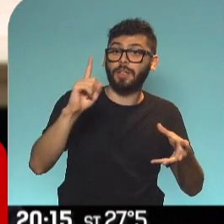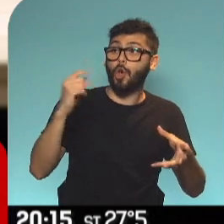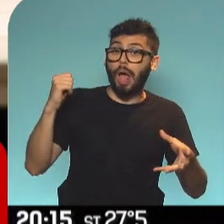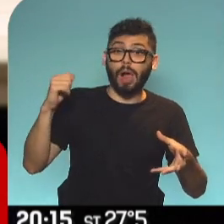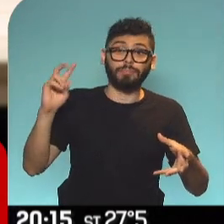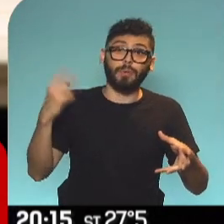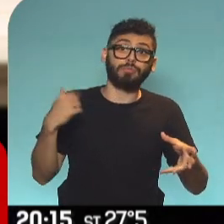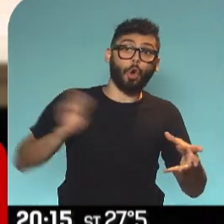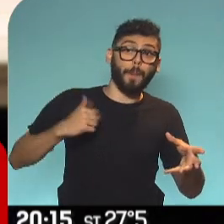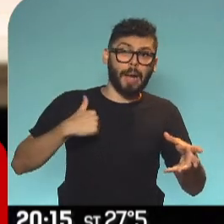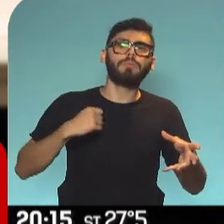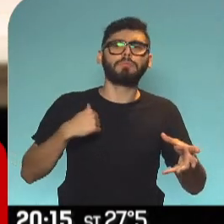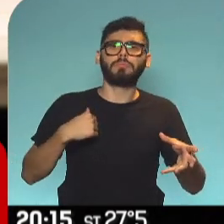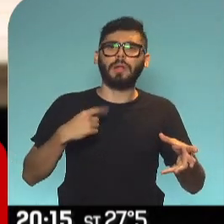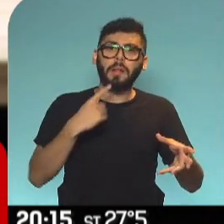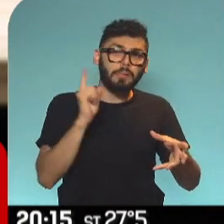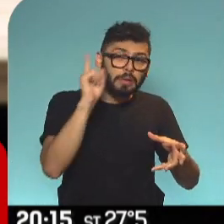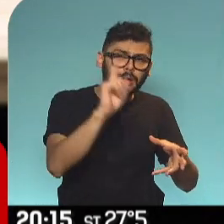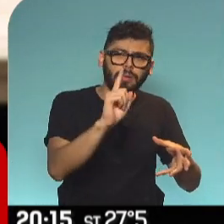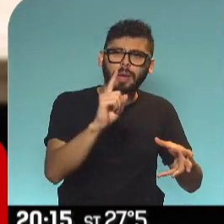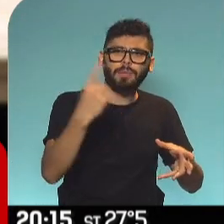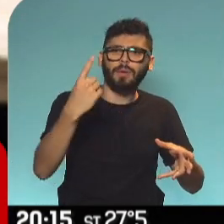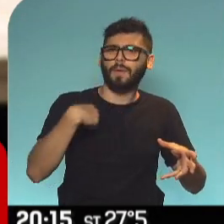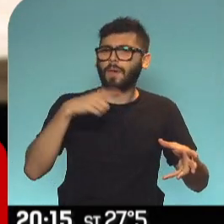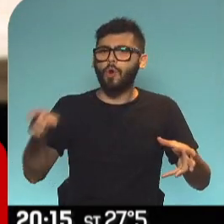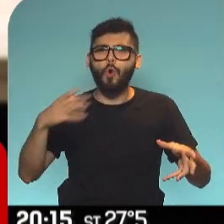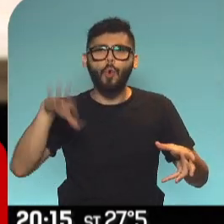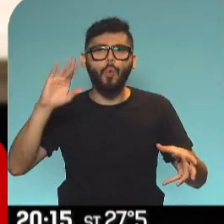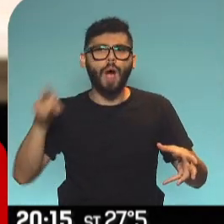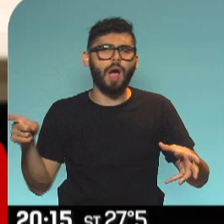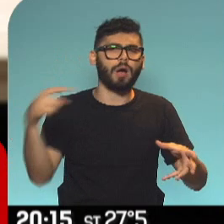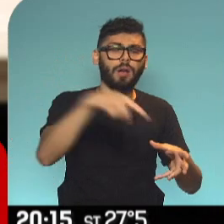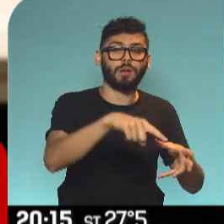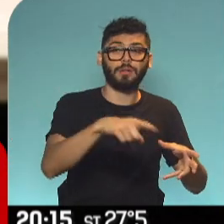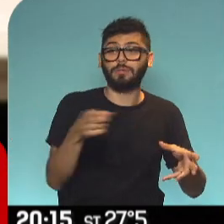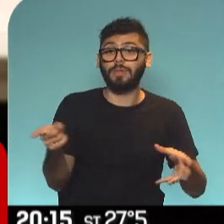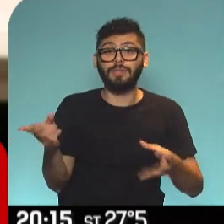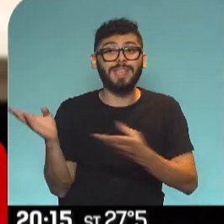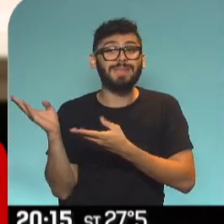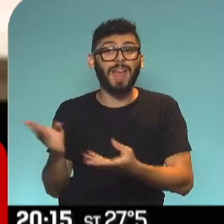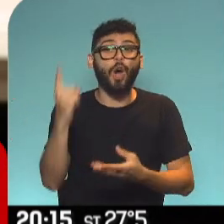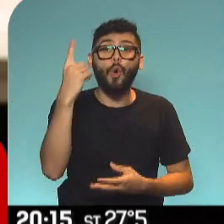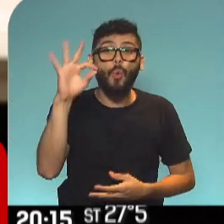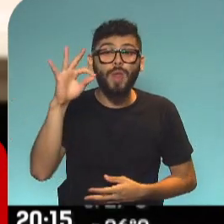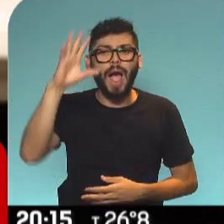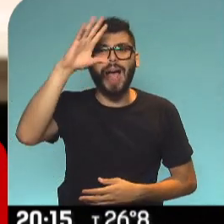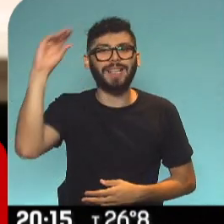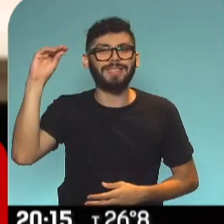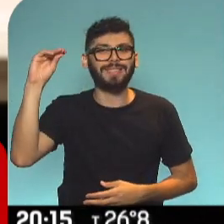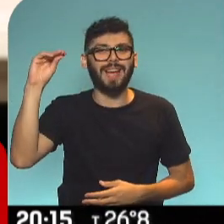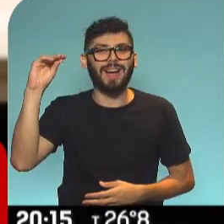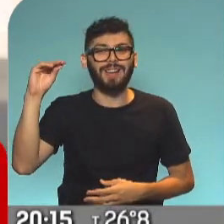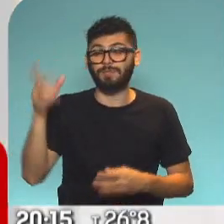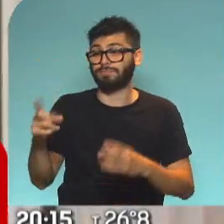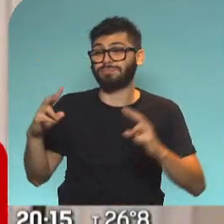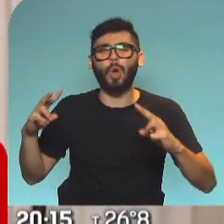ir a Cuba. Anexa a Cuba al viaje, cuya única invitada fue Cristina Fernández de Kirchner, a ese